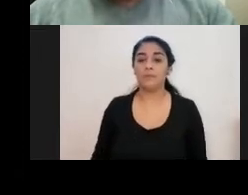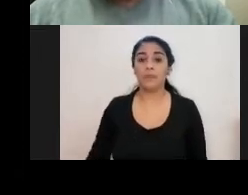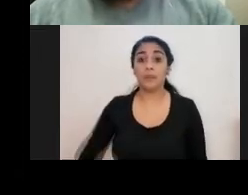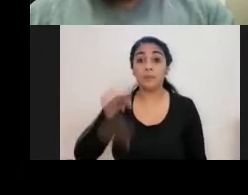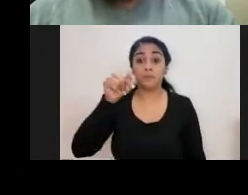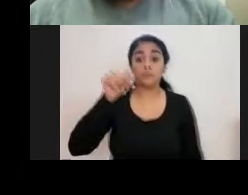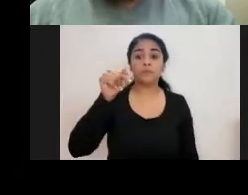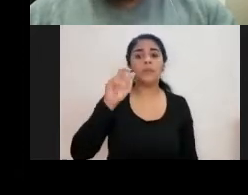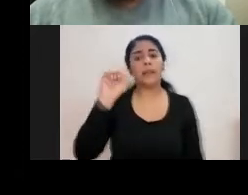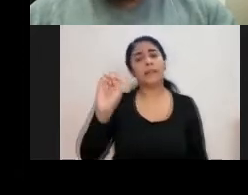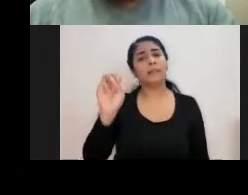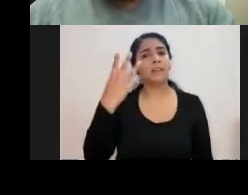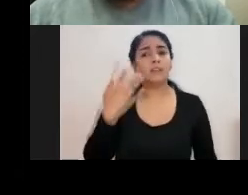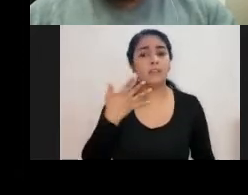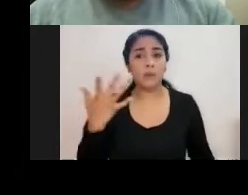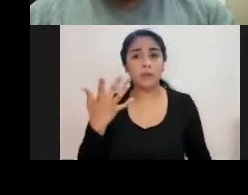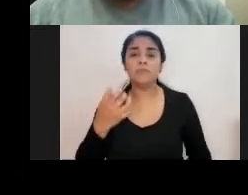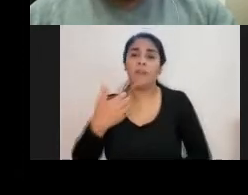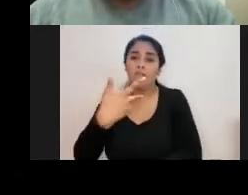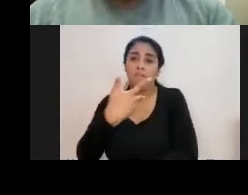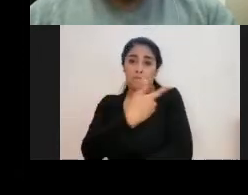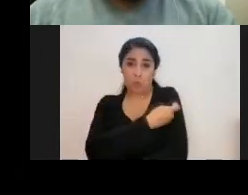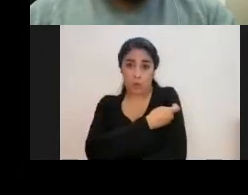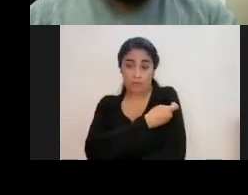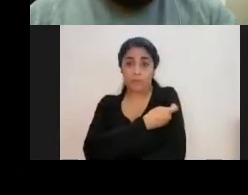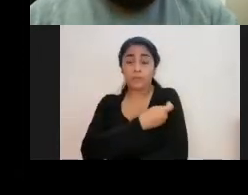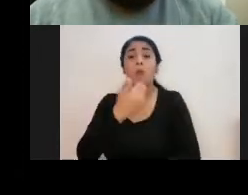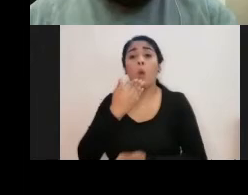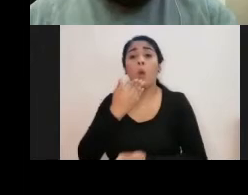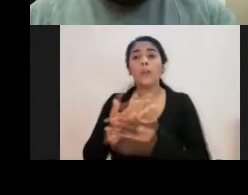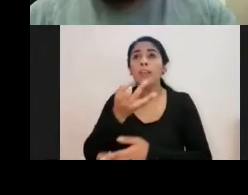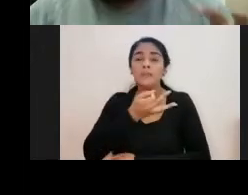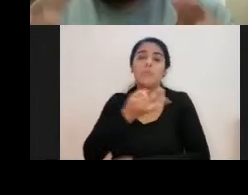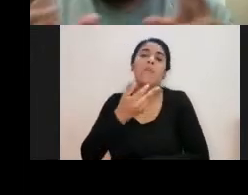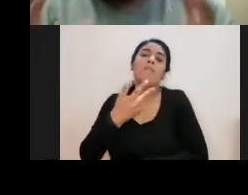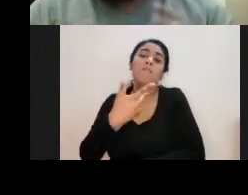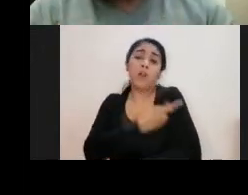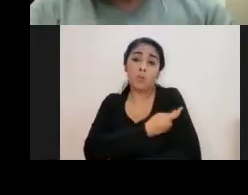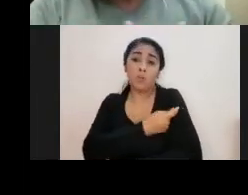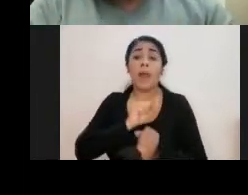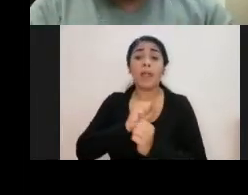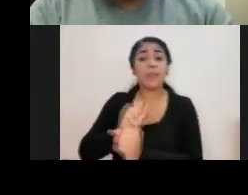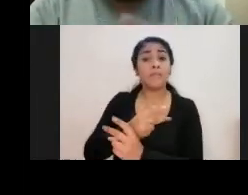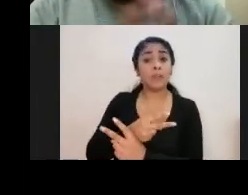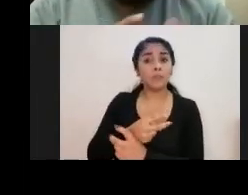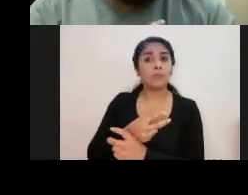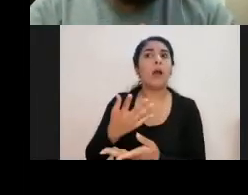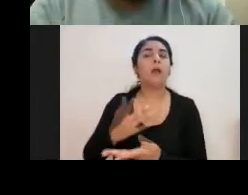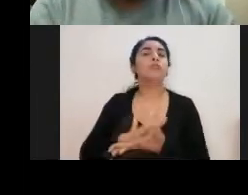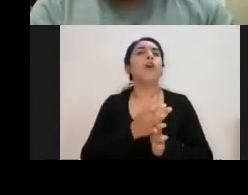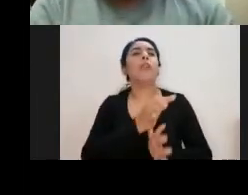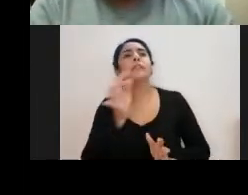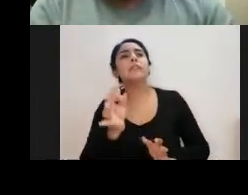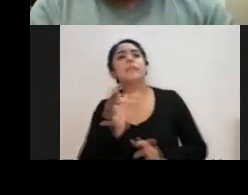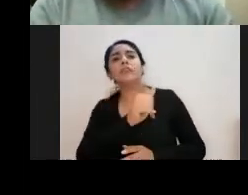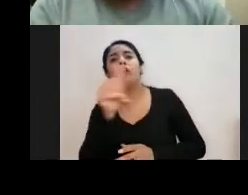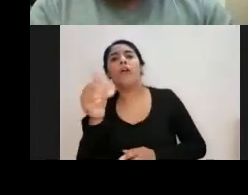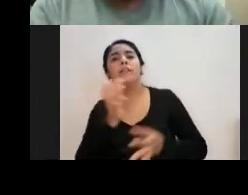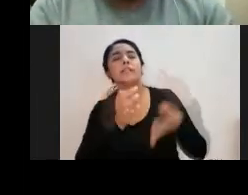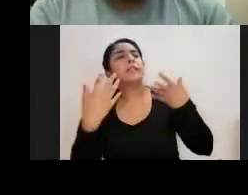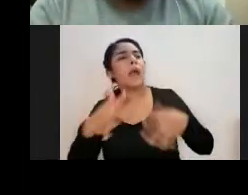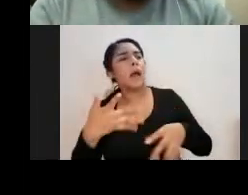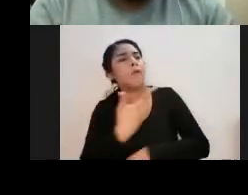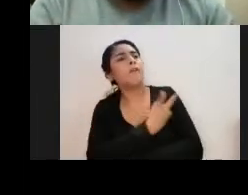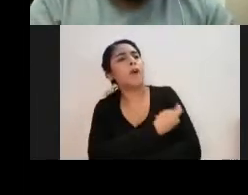eslabón es las vacunas. Cuando hablamos de vacunas y antivirales, como que todos quieren, oye, pero ya pues saquen la vacuna o hagan una